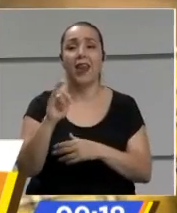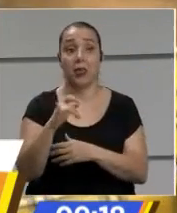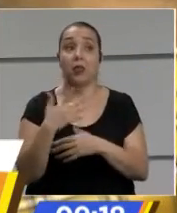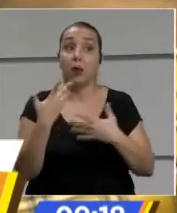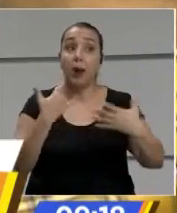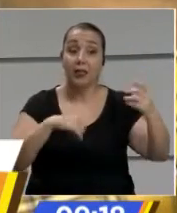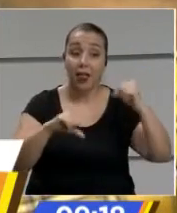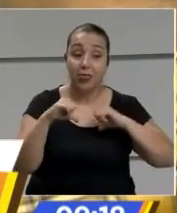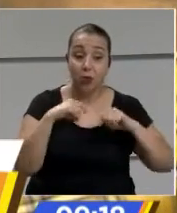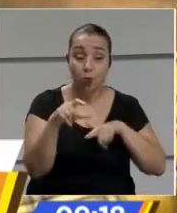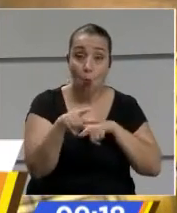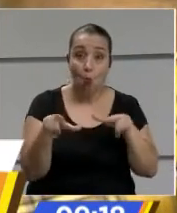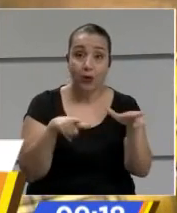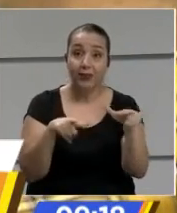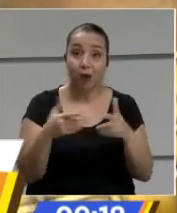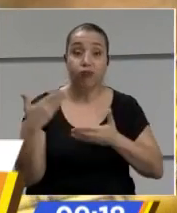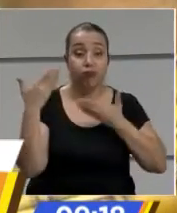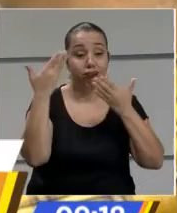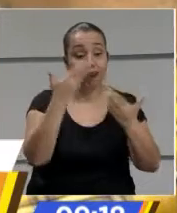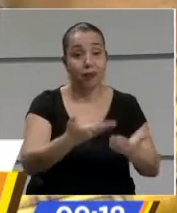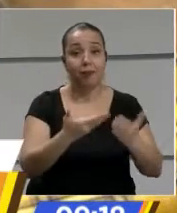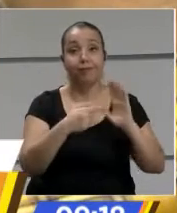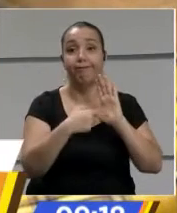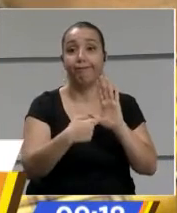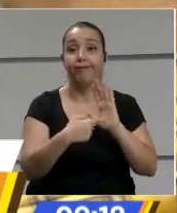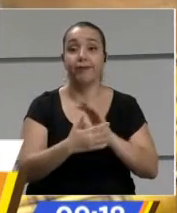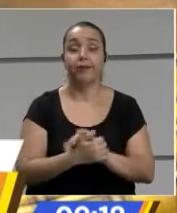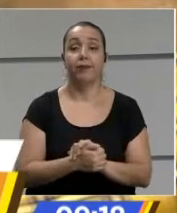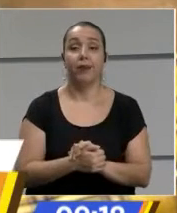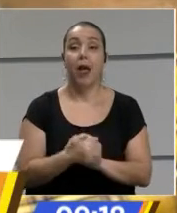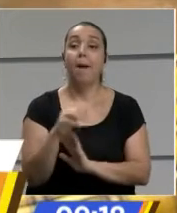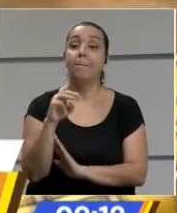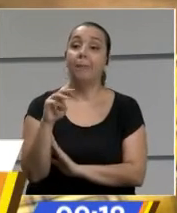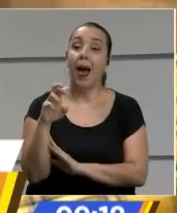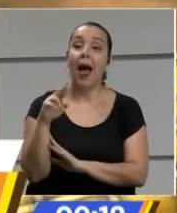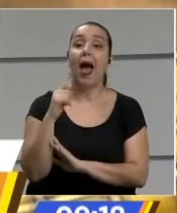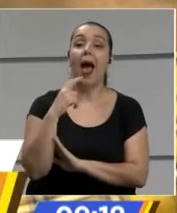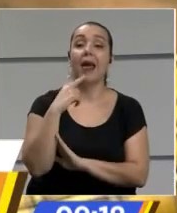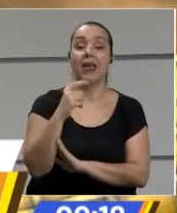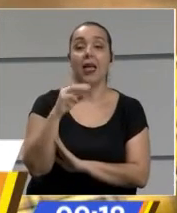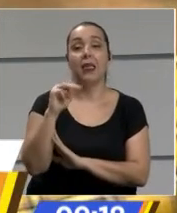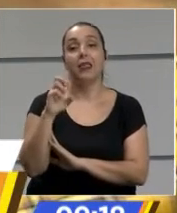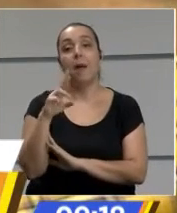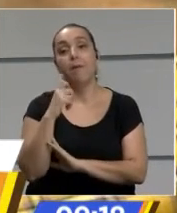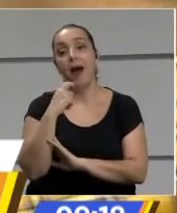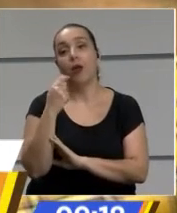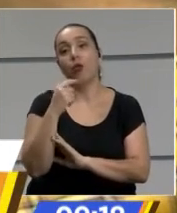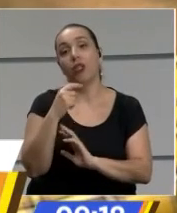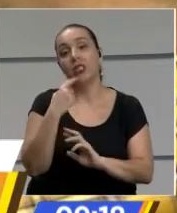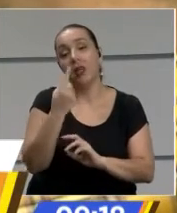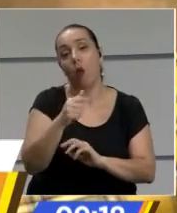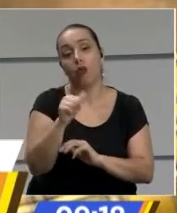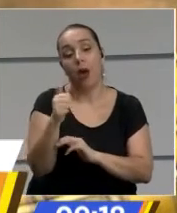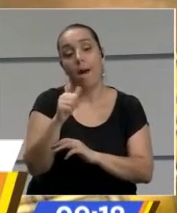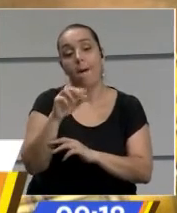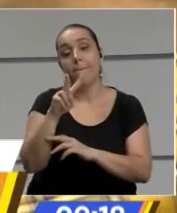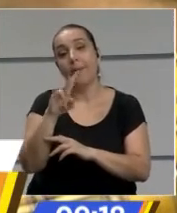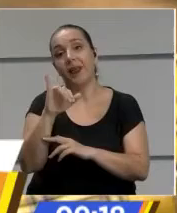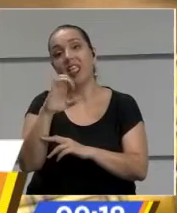genial. Bueno, María Montero, que estaba respondiendo ahí, Marcos Ramírez, Víctor Manuel Obando,